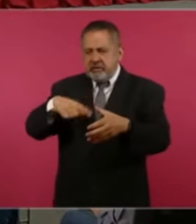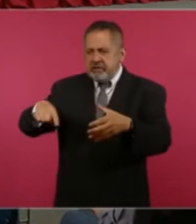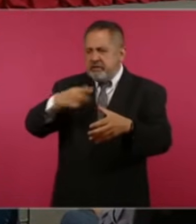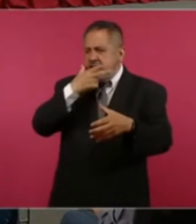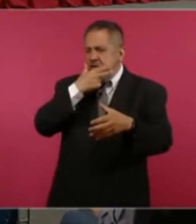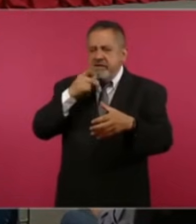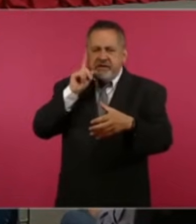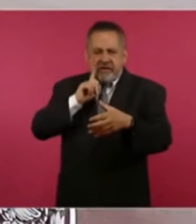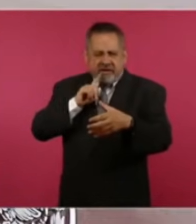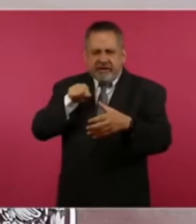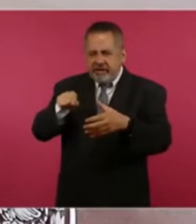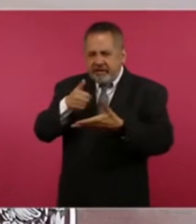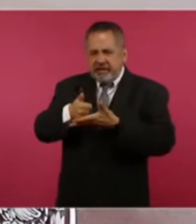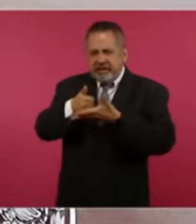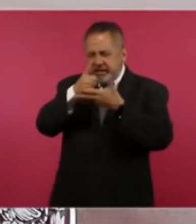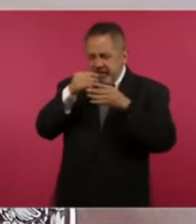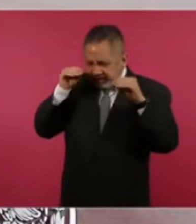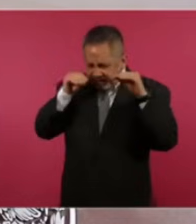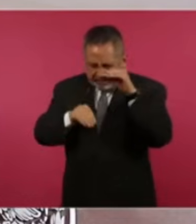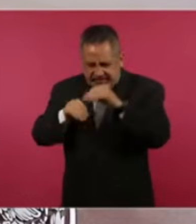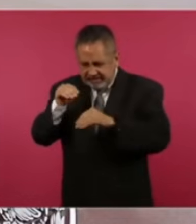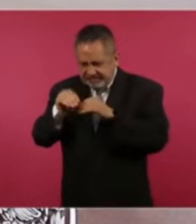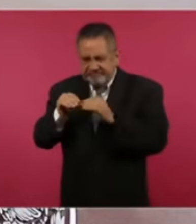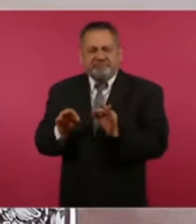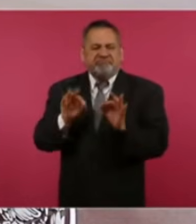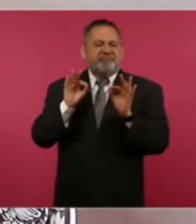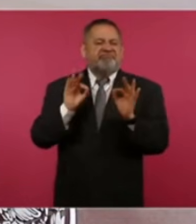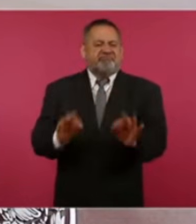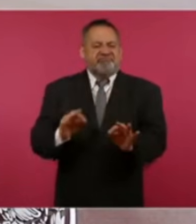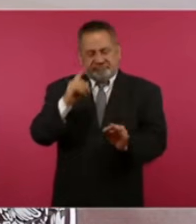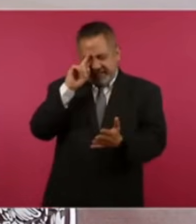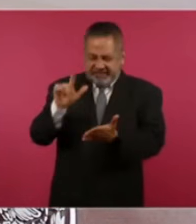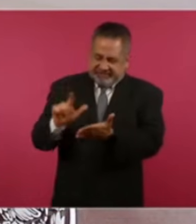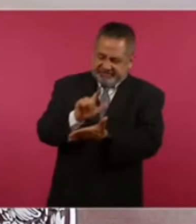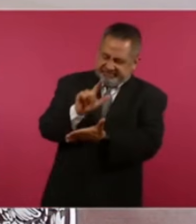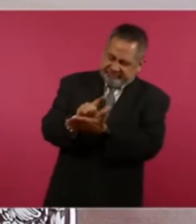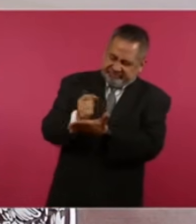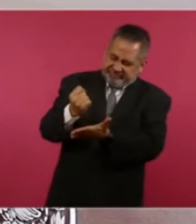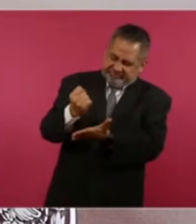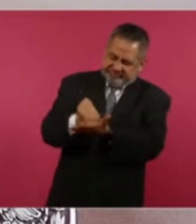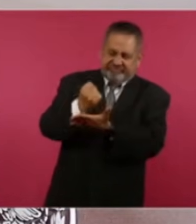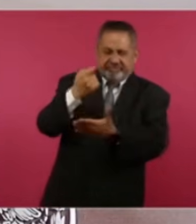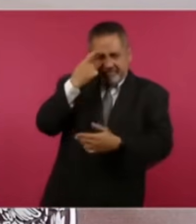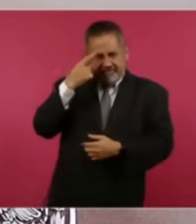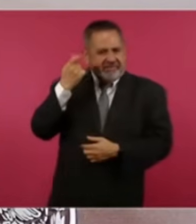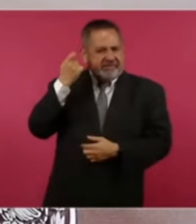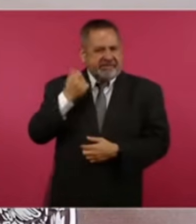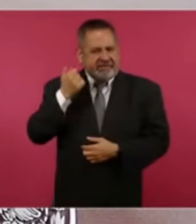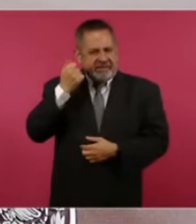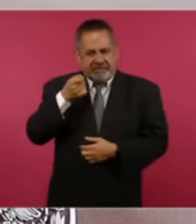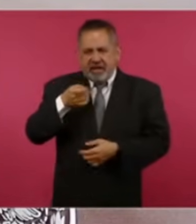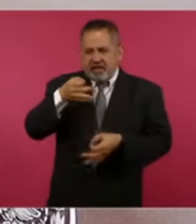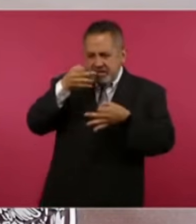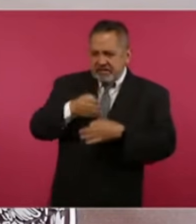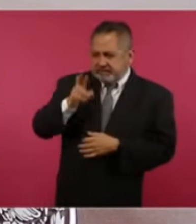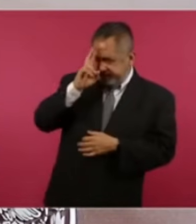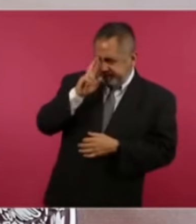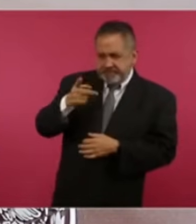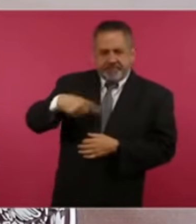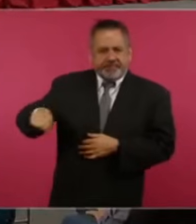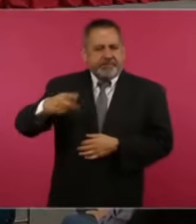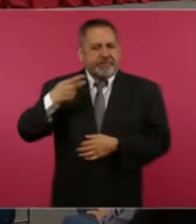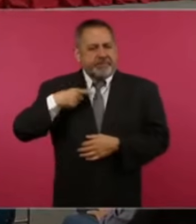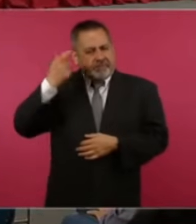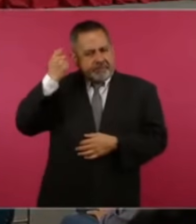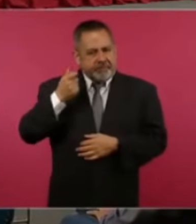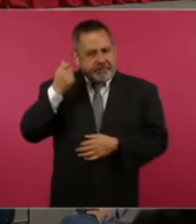han ayudado a construir lo que hoy es ya una posibilidad, la dignificación de las